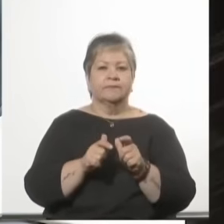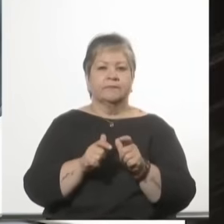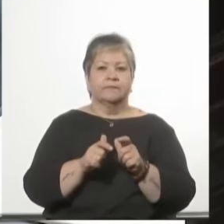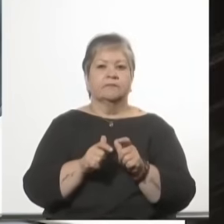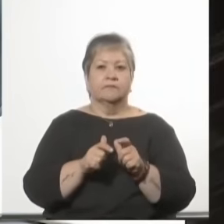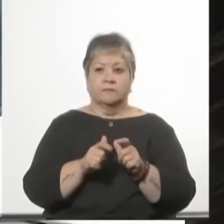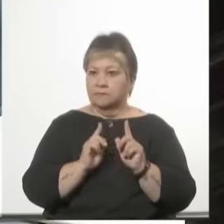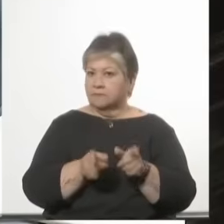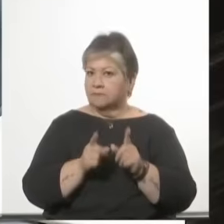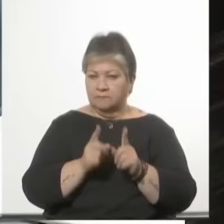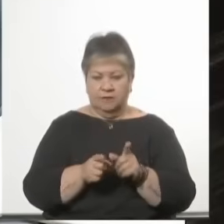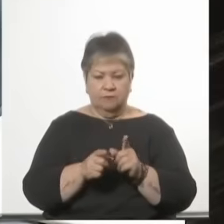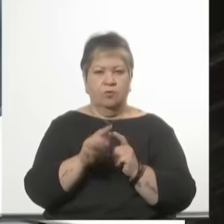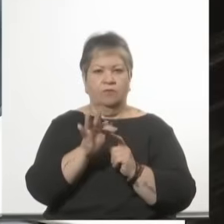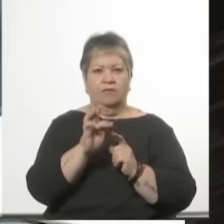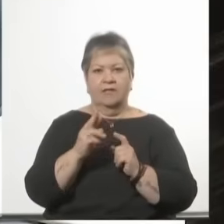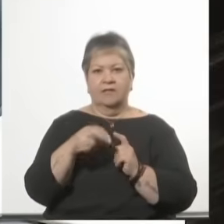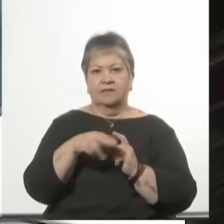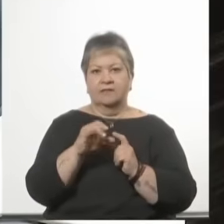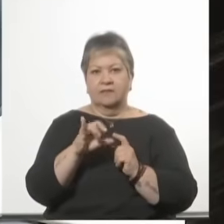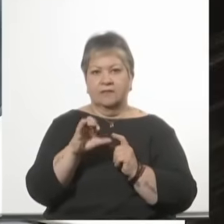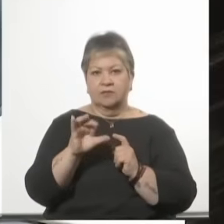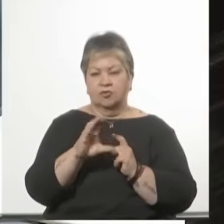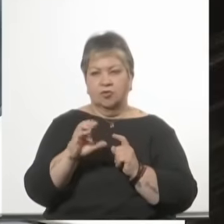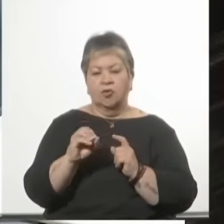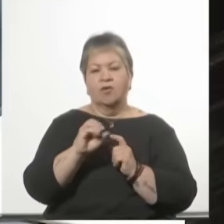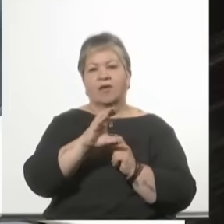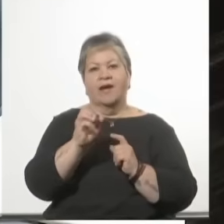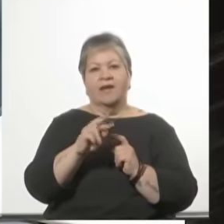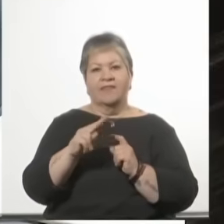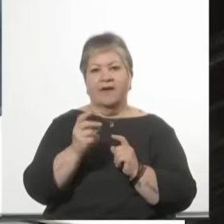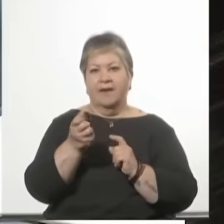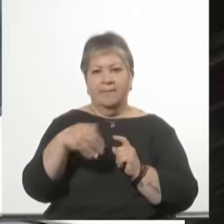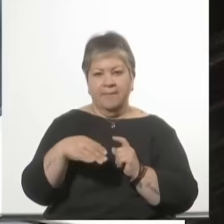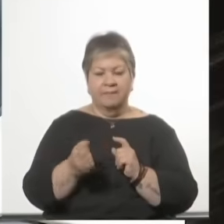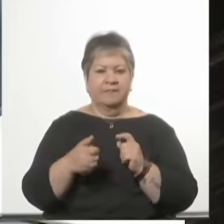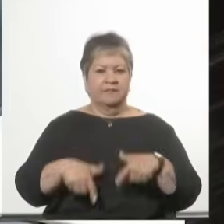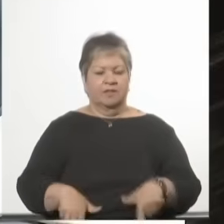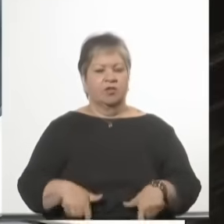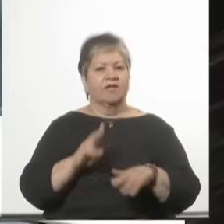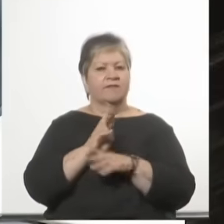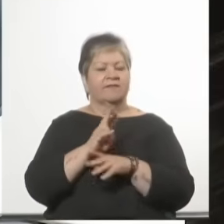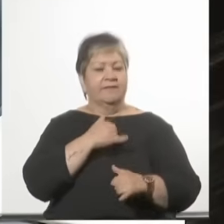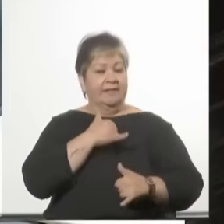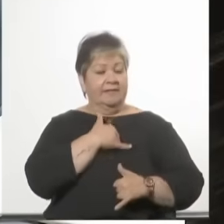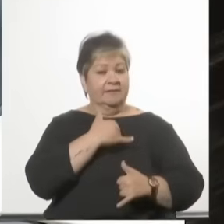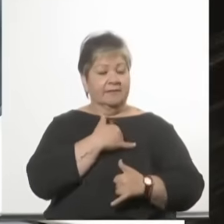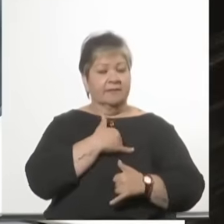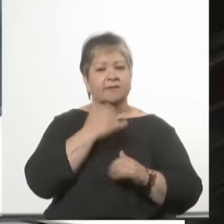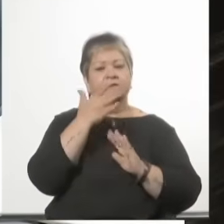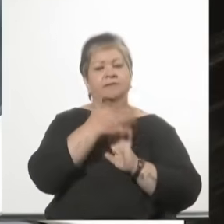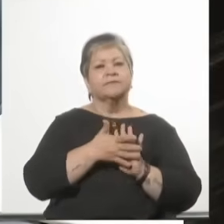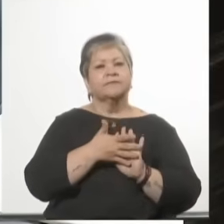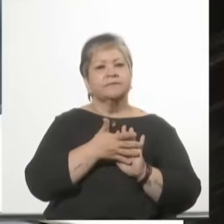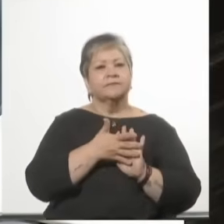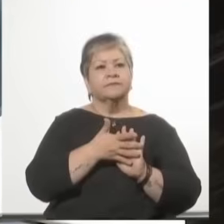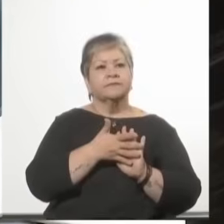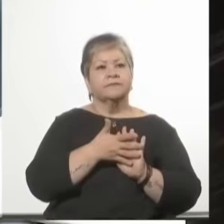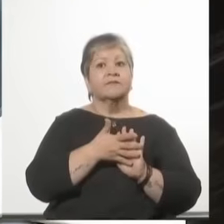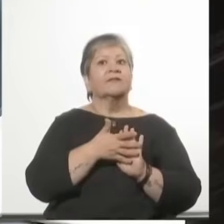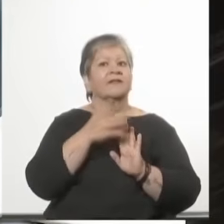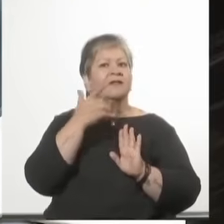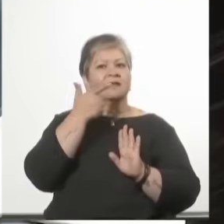mantenida con el señor Francisco Cardama en el Ministerio de Defensa Nacional, manifestó interés en